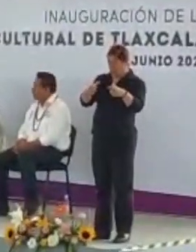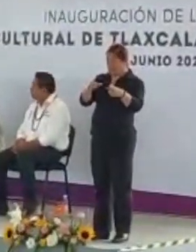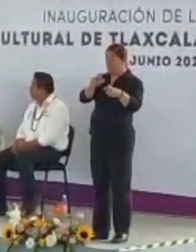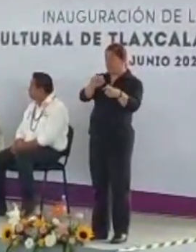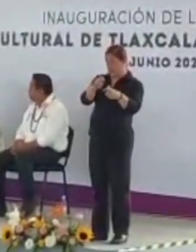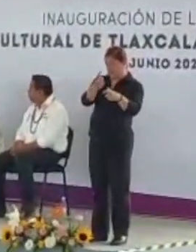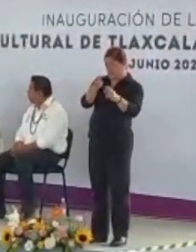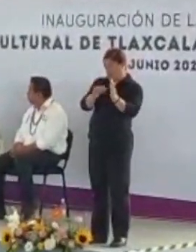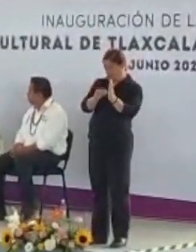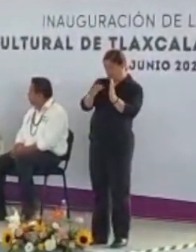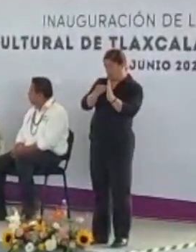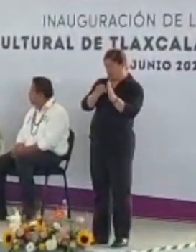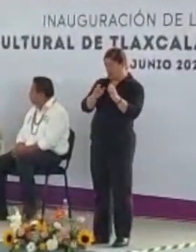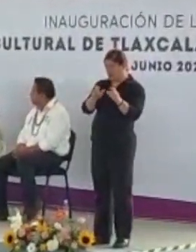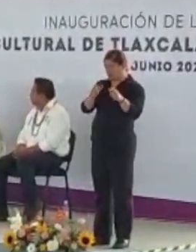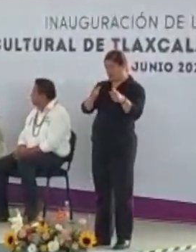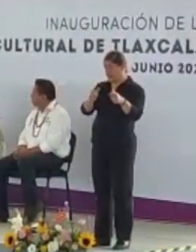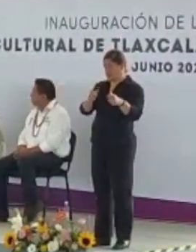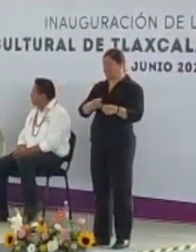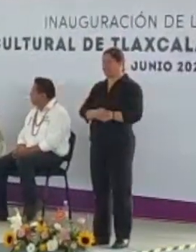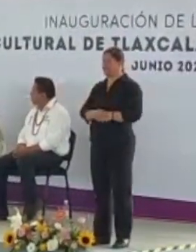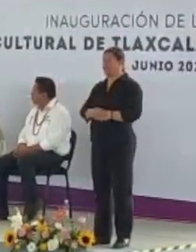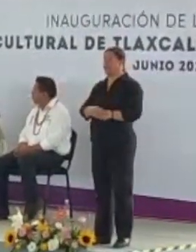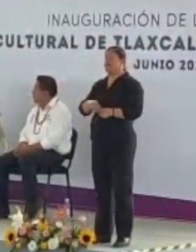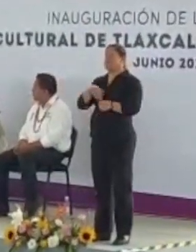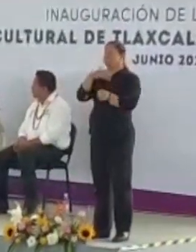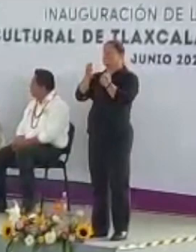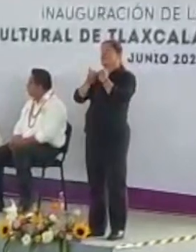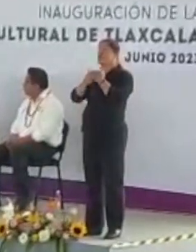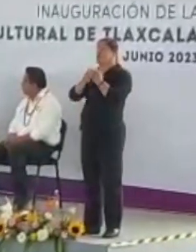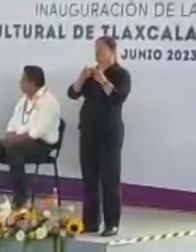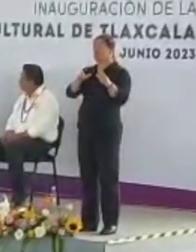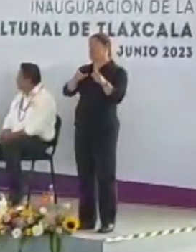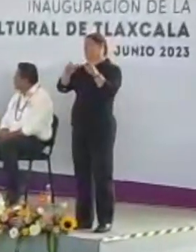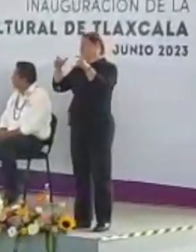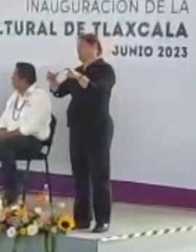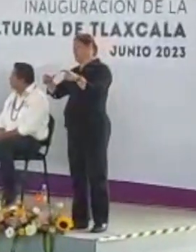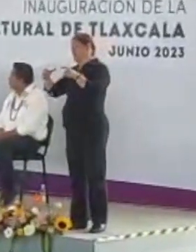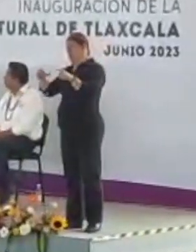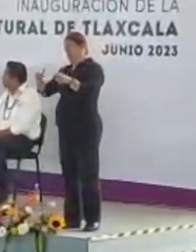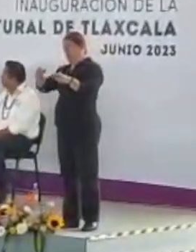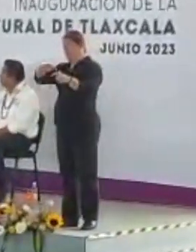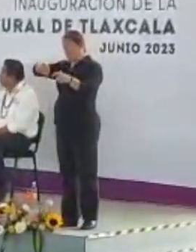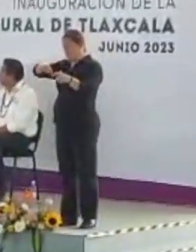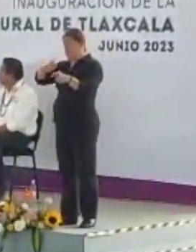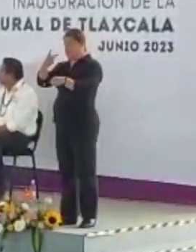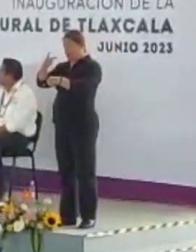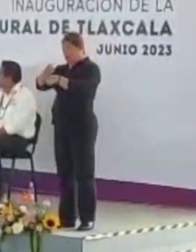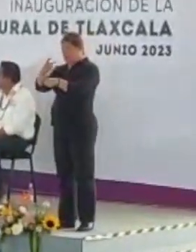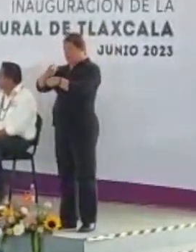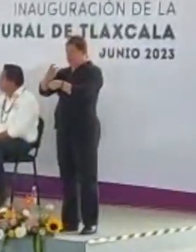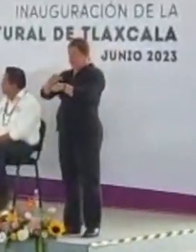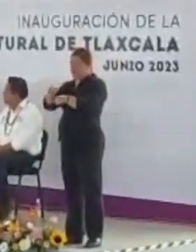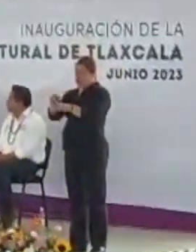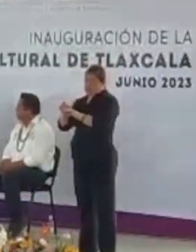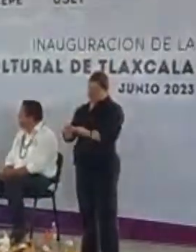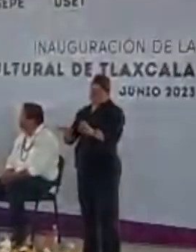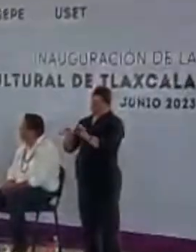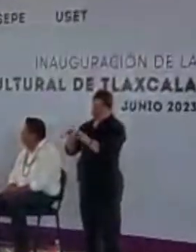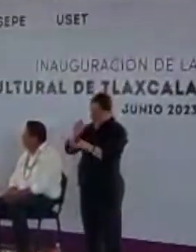21 millones de pesos. Viene la segunda etapa, que va a ser muy importante para